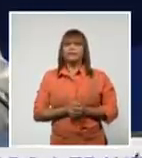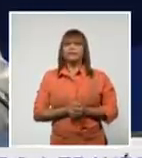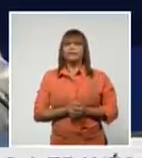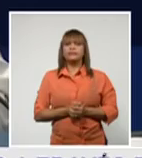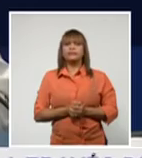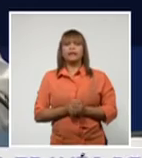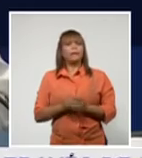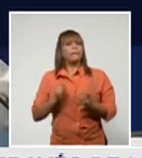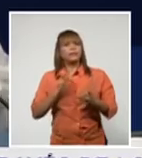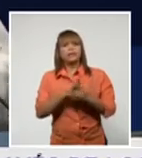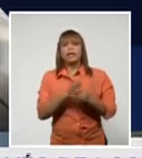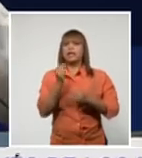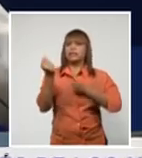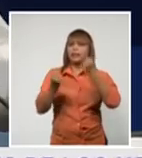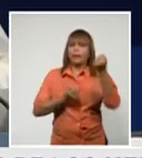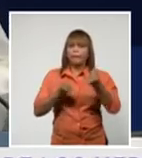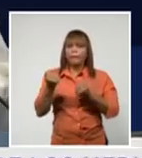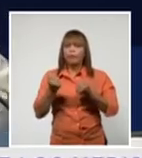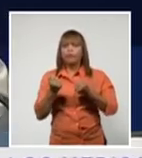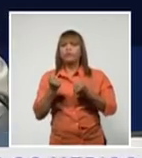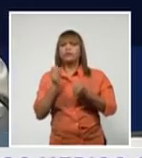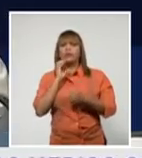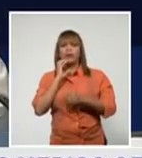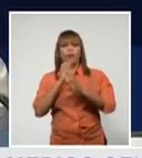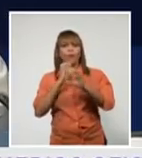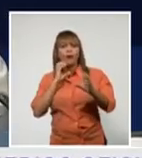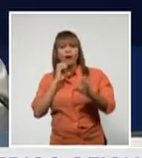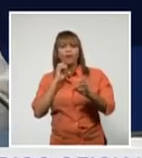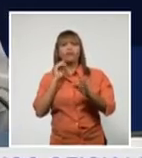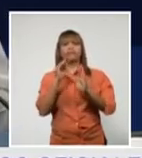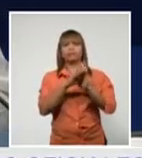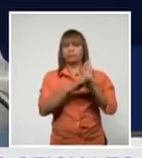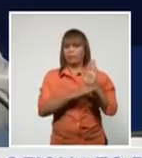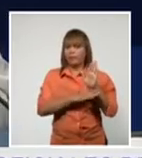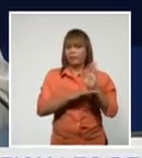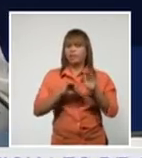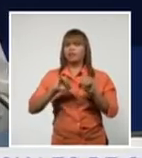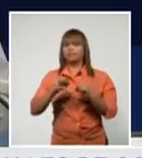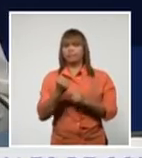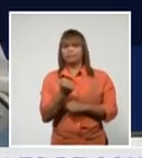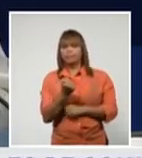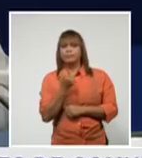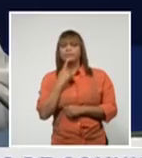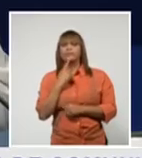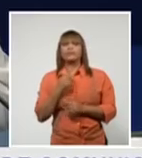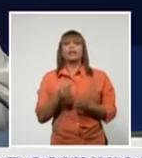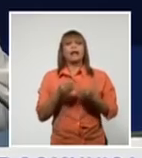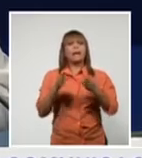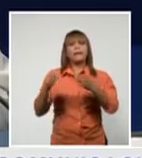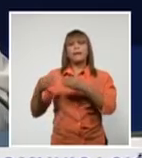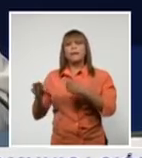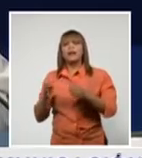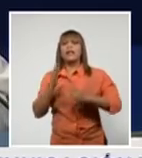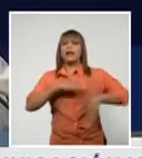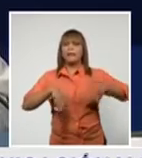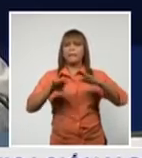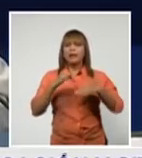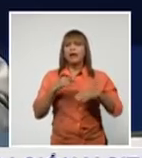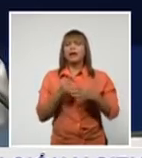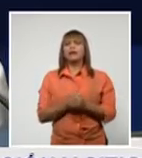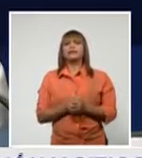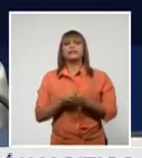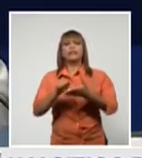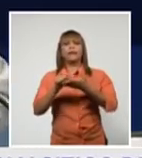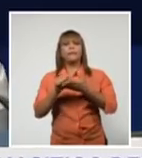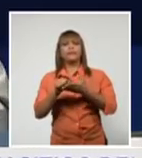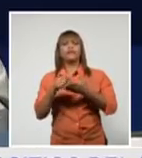del transporte urbano con un grupo de requisitos, de la reapertura de las playas, de un grupo de servicios estatales